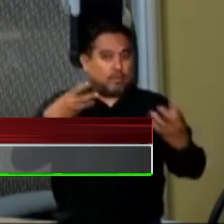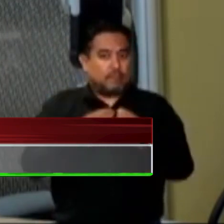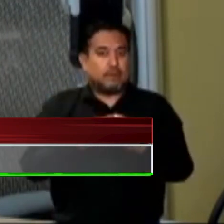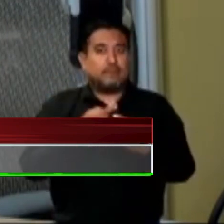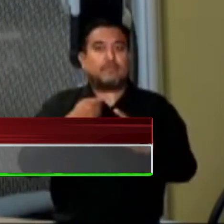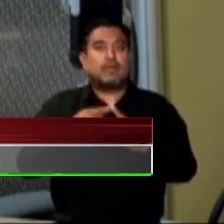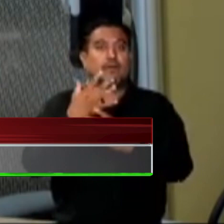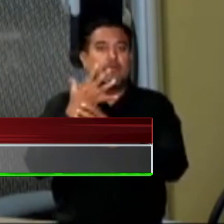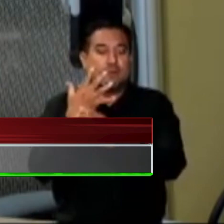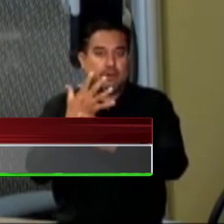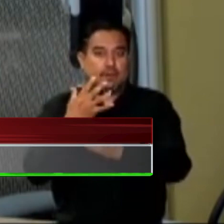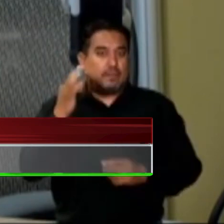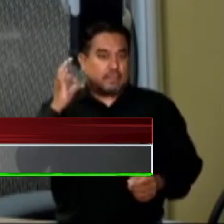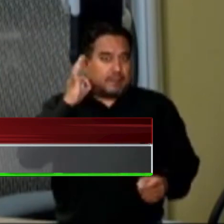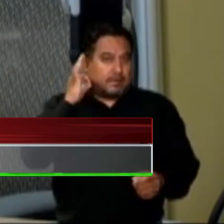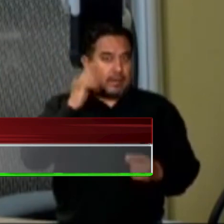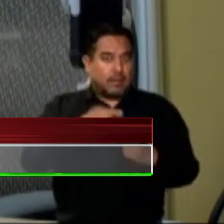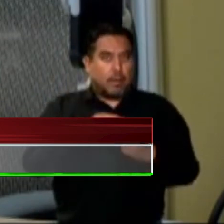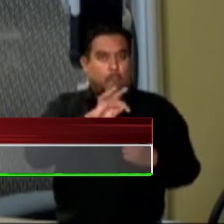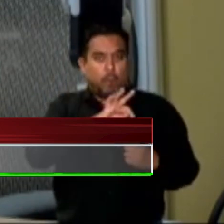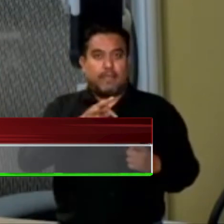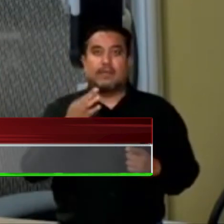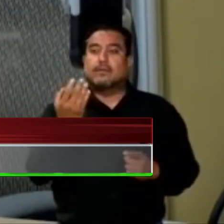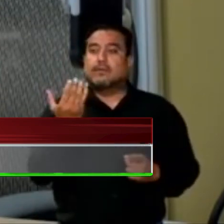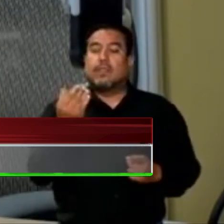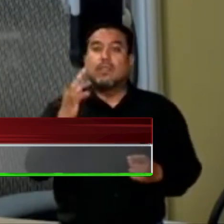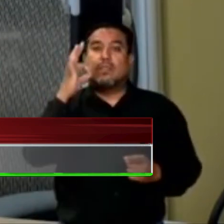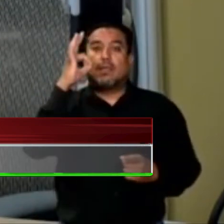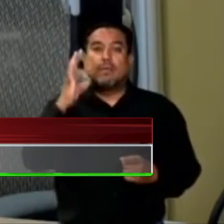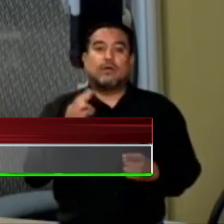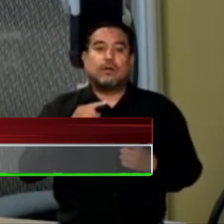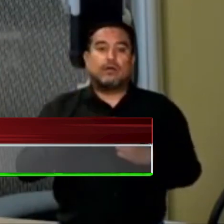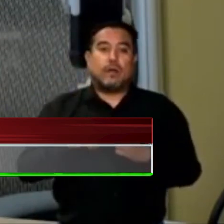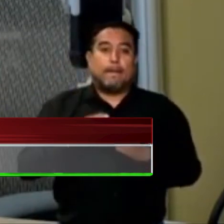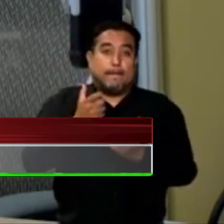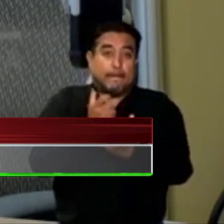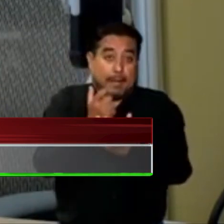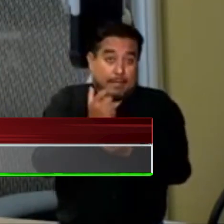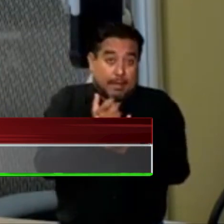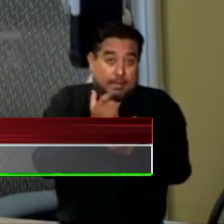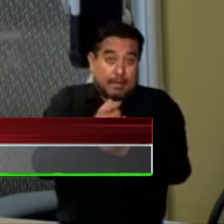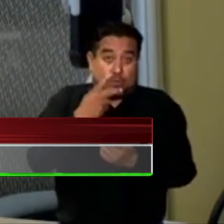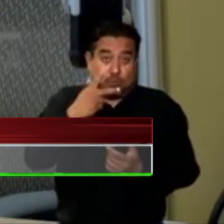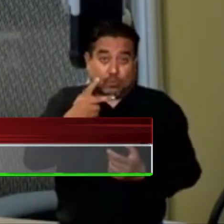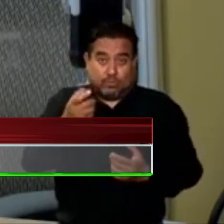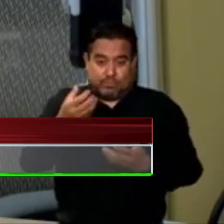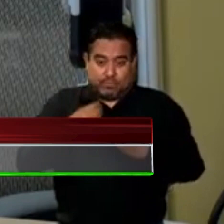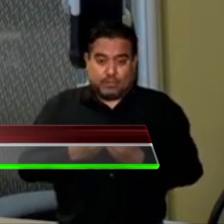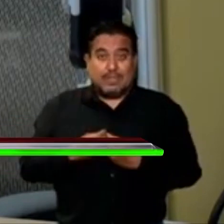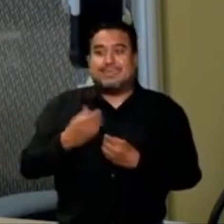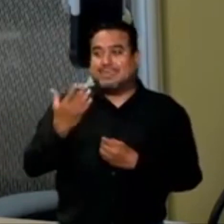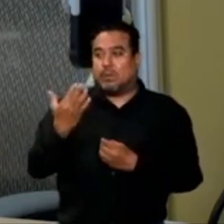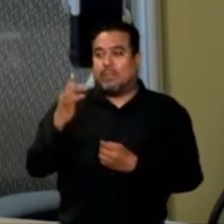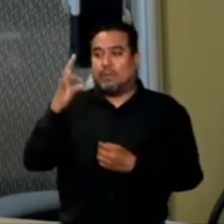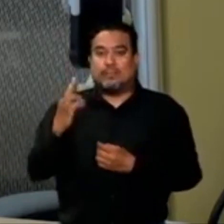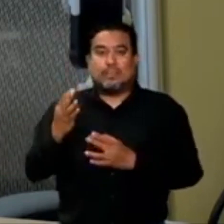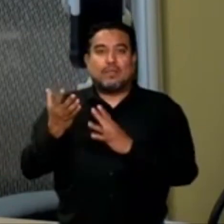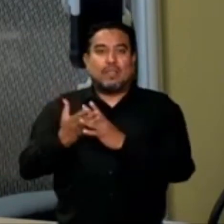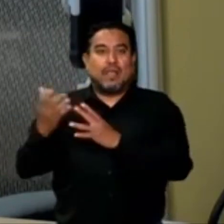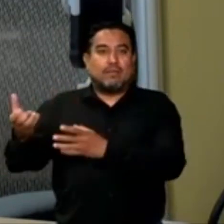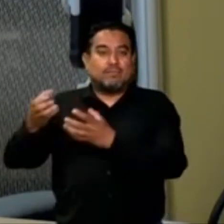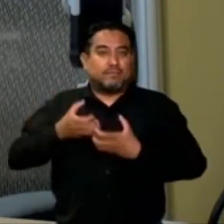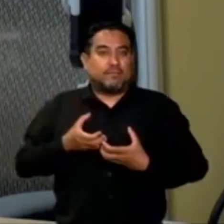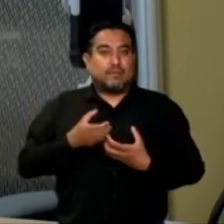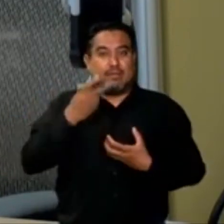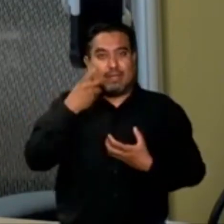por la Fiscalía pueda alcanzar el 50% de la remuneración bruta del último cargo de la persona beneficiada.